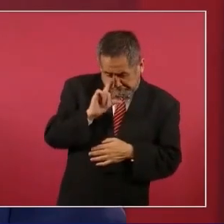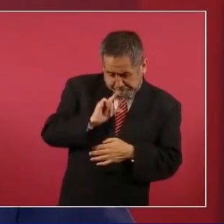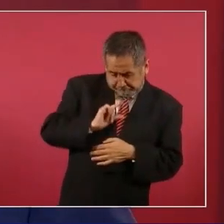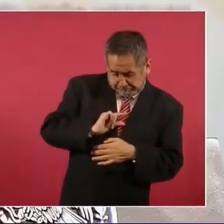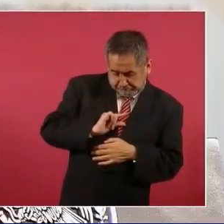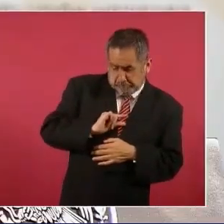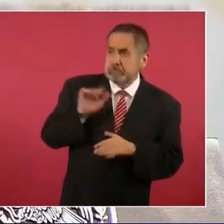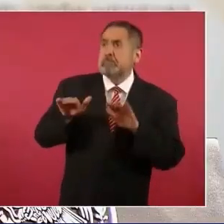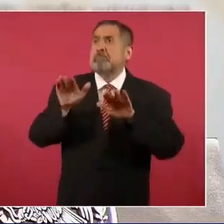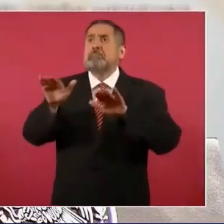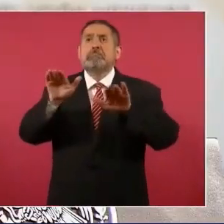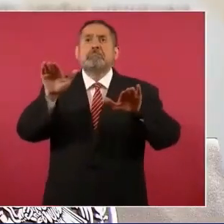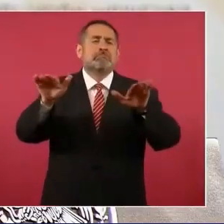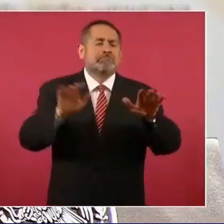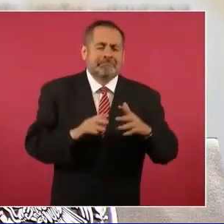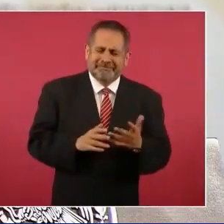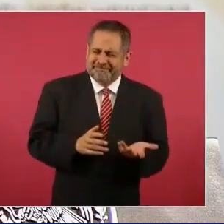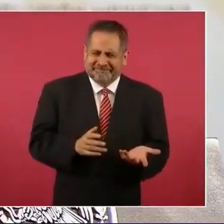andan